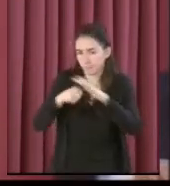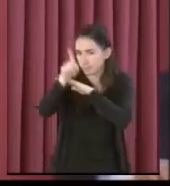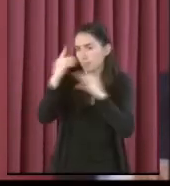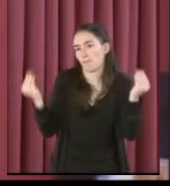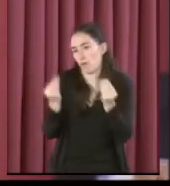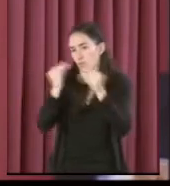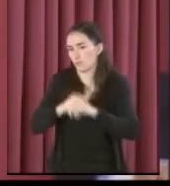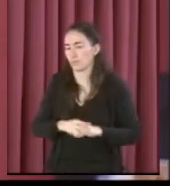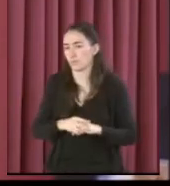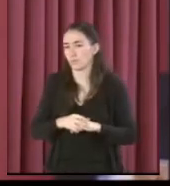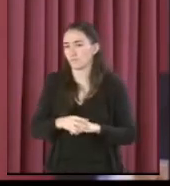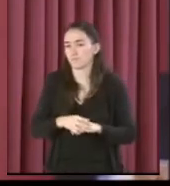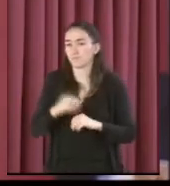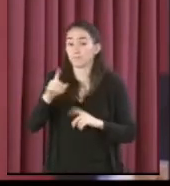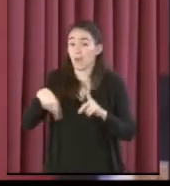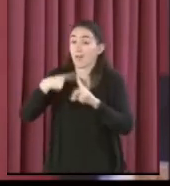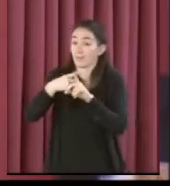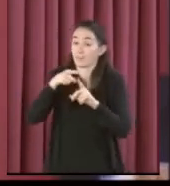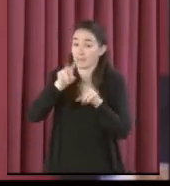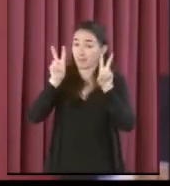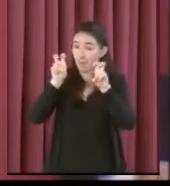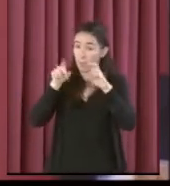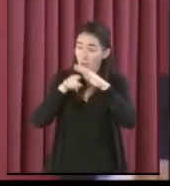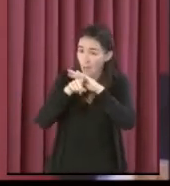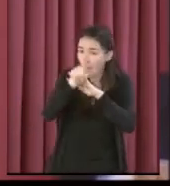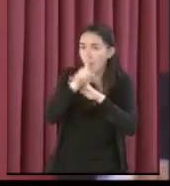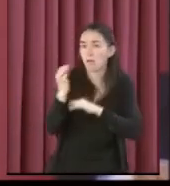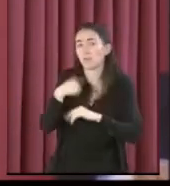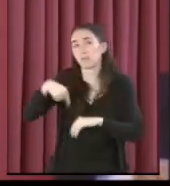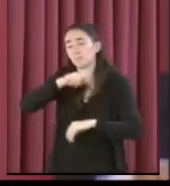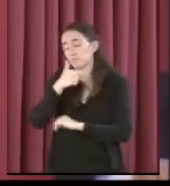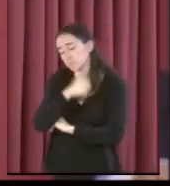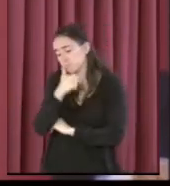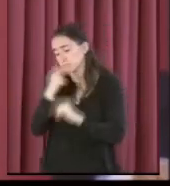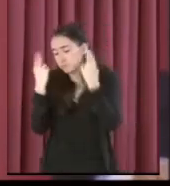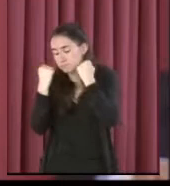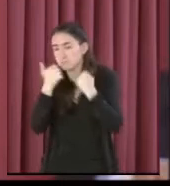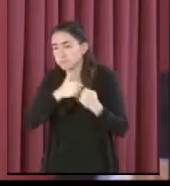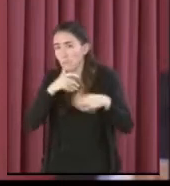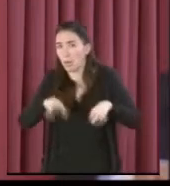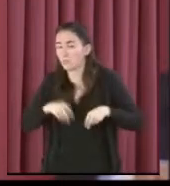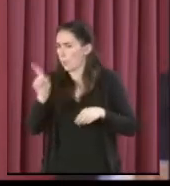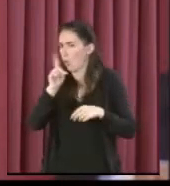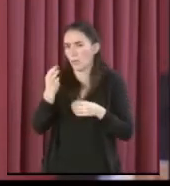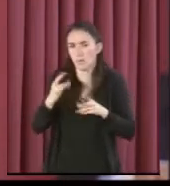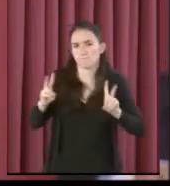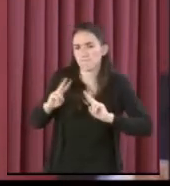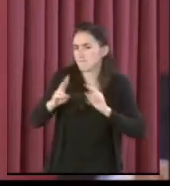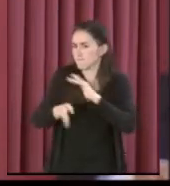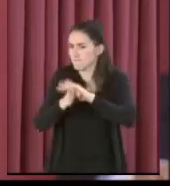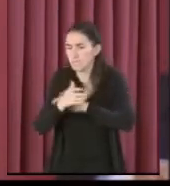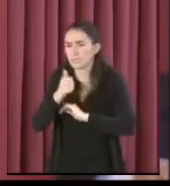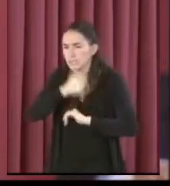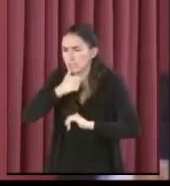planteamiento, por cierto, es perfectamente compatible con el inconformismo y el compromiso firme con todos los logroñeses, que son miles,